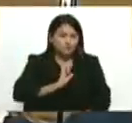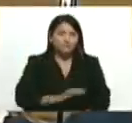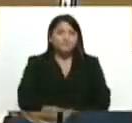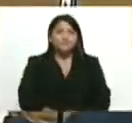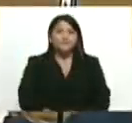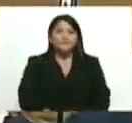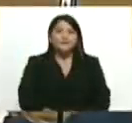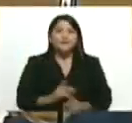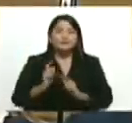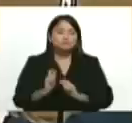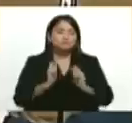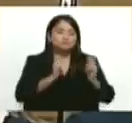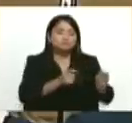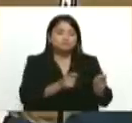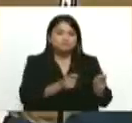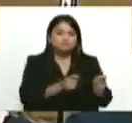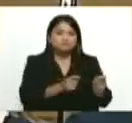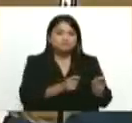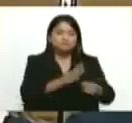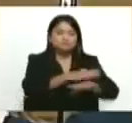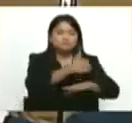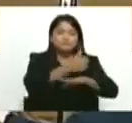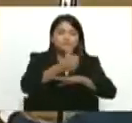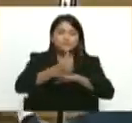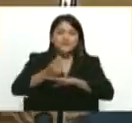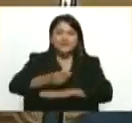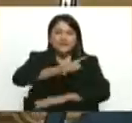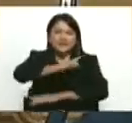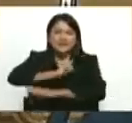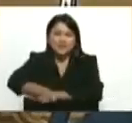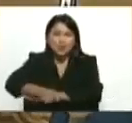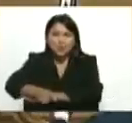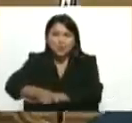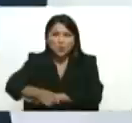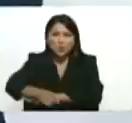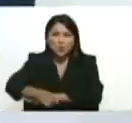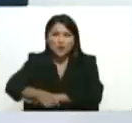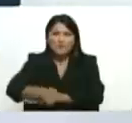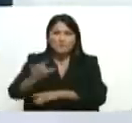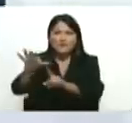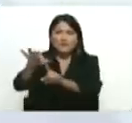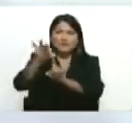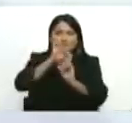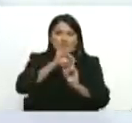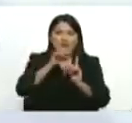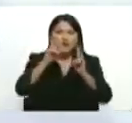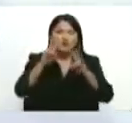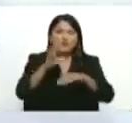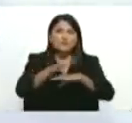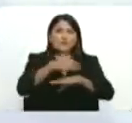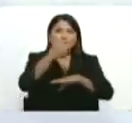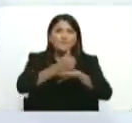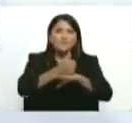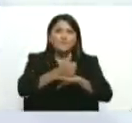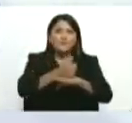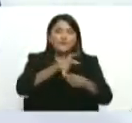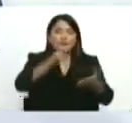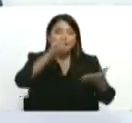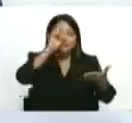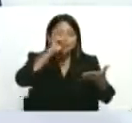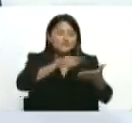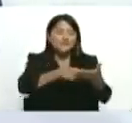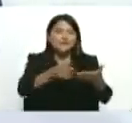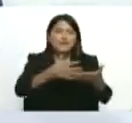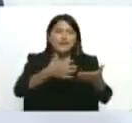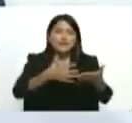ha designado a representantes del régimen para seleccionar a los nuevos rectores. Imbéciles. ¿Y quién escogió